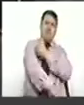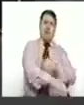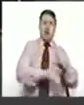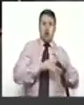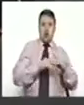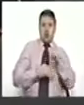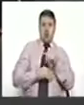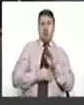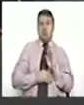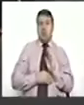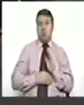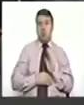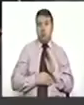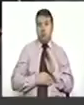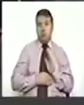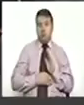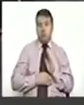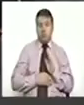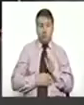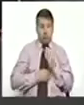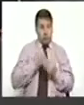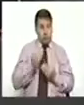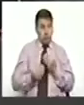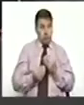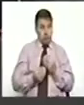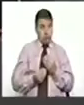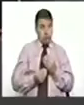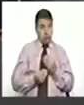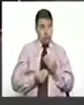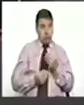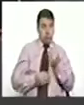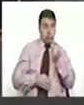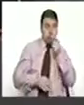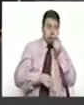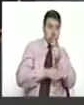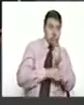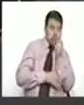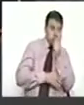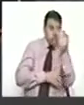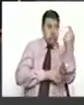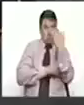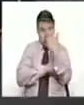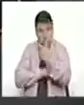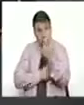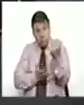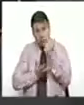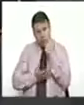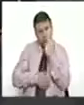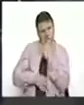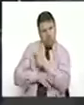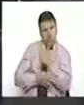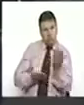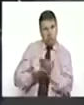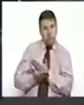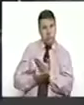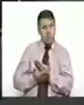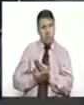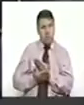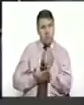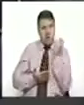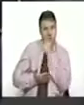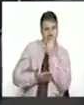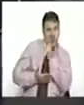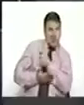de dólares que para realizar una interventoría sobre el narcotráfico. Un gobierno que quiera derrotar